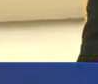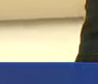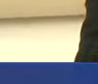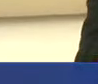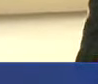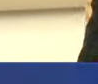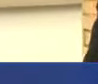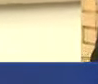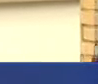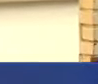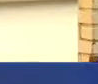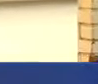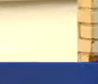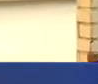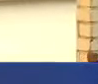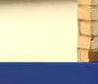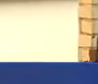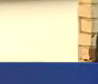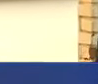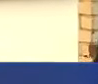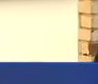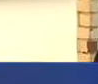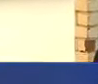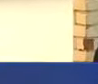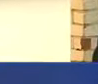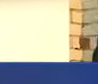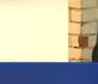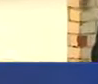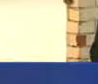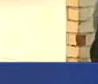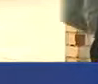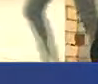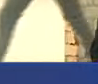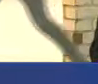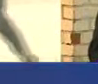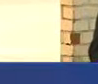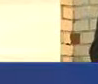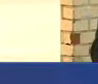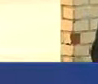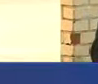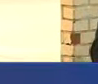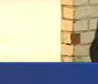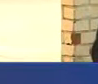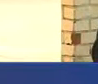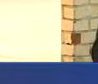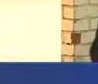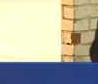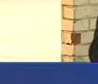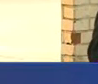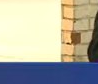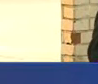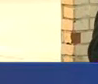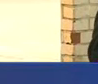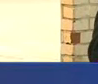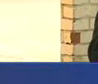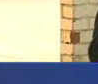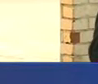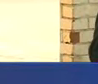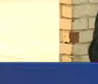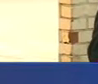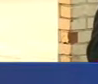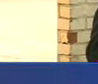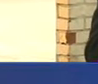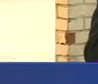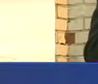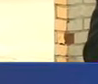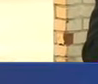buen camino. Precisamente la ley les da o les faculta alrededor de 10 días para que se pueda hacer el proceso. Sin embargo, calculan que el